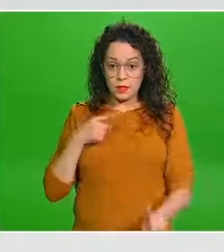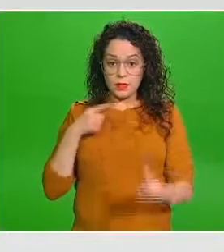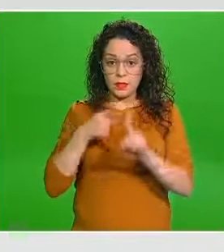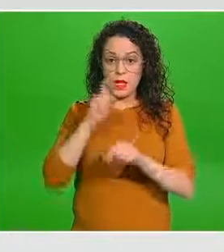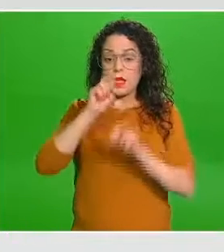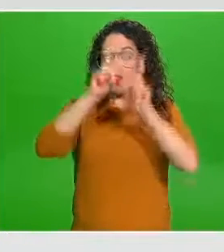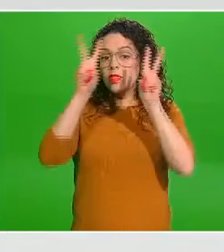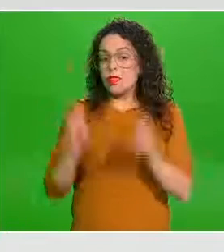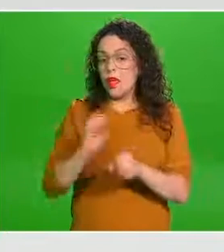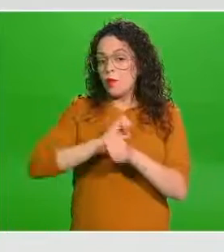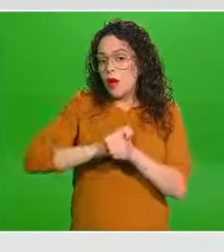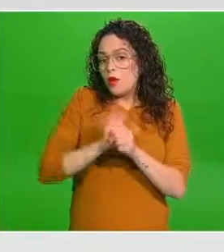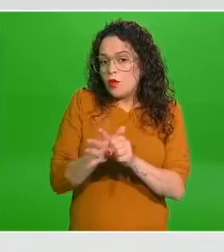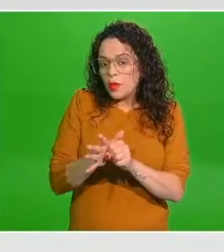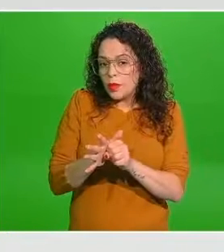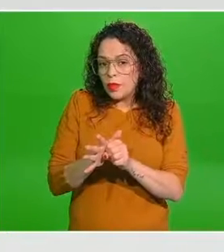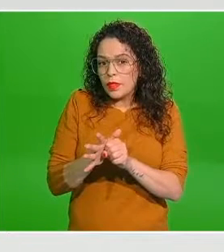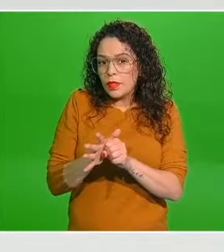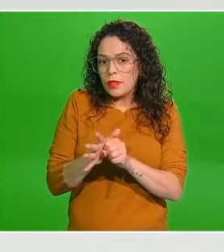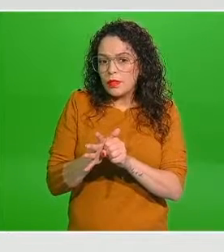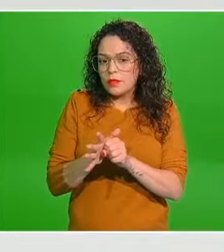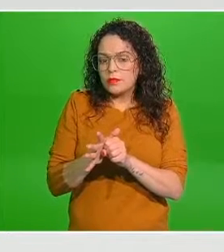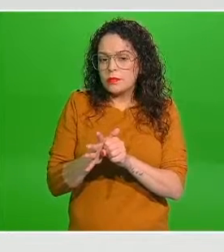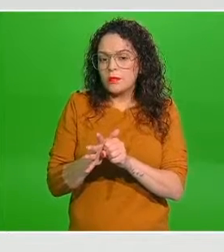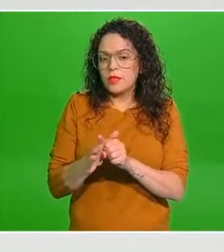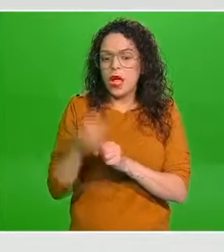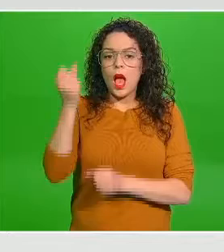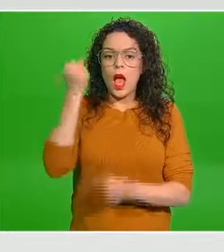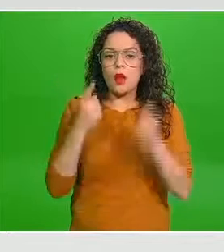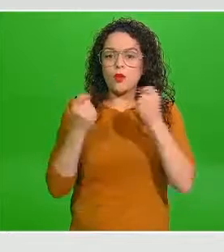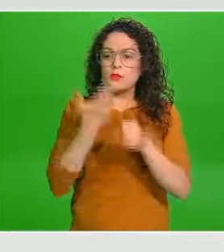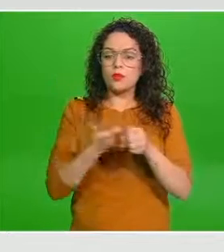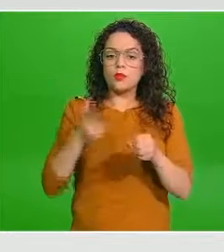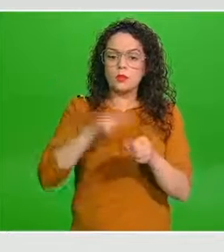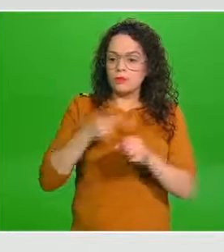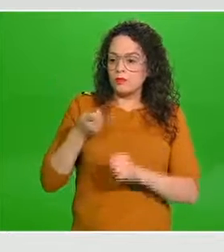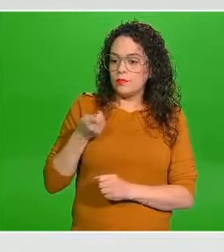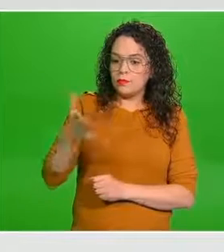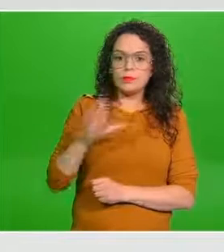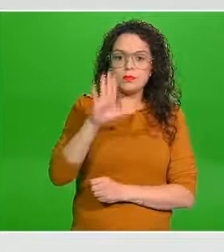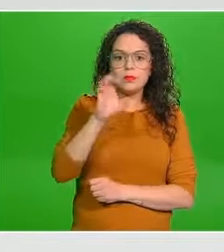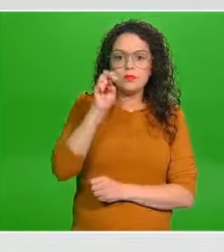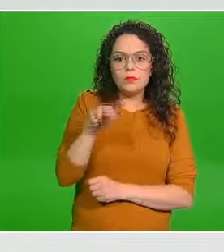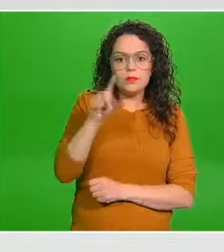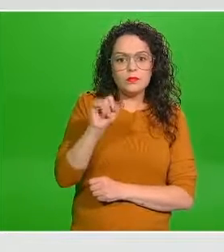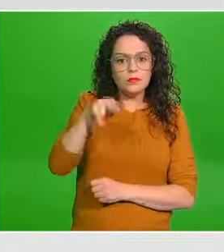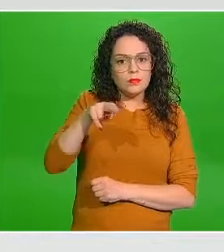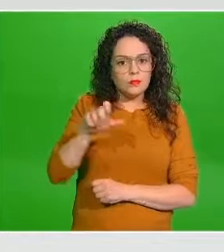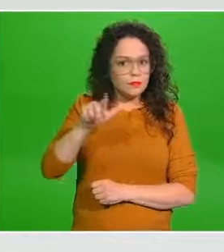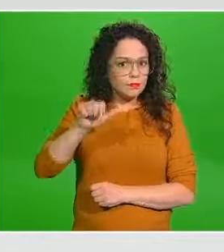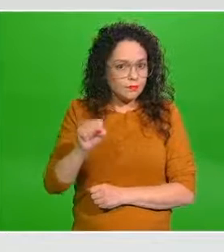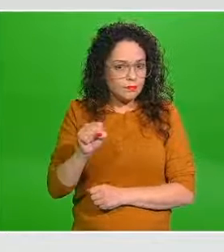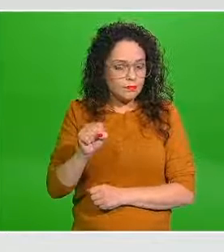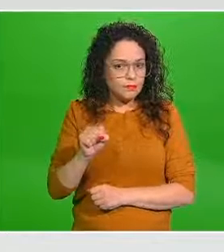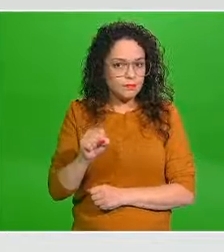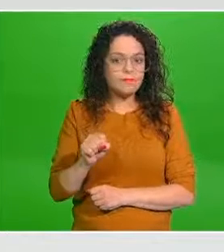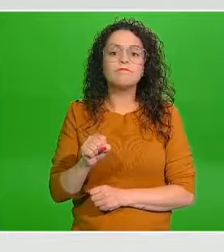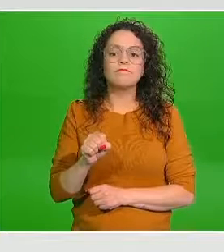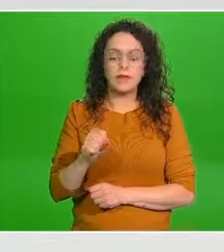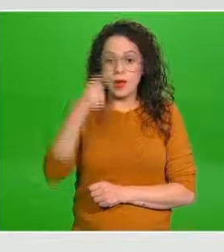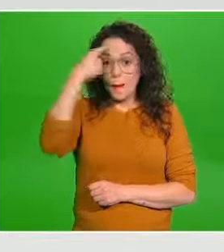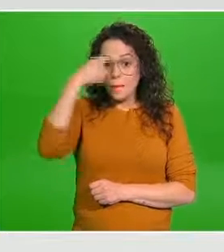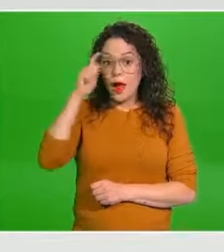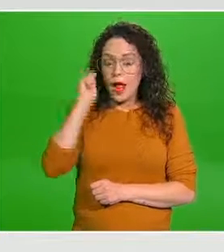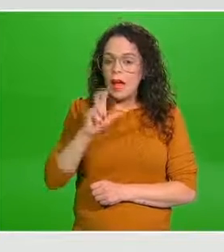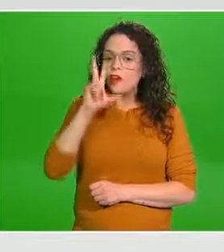de COVID, la estamos manejando en algunas unidades que hemos denominado centinelas, particularmente para los casos no graves.